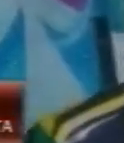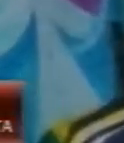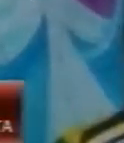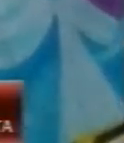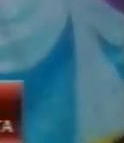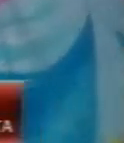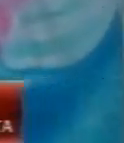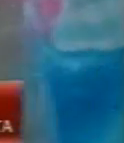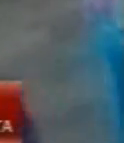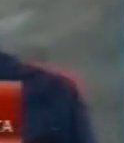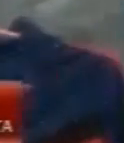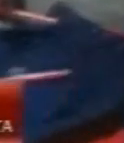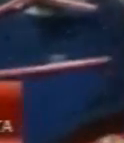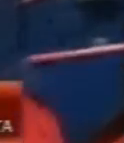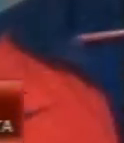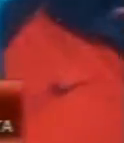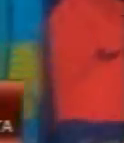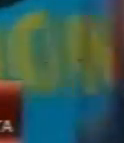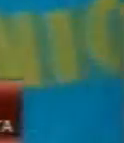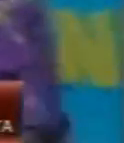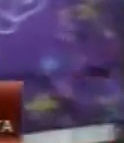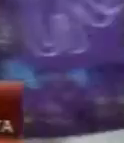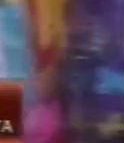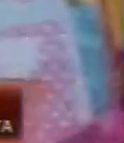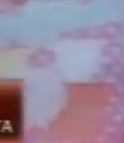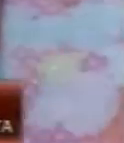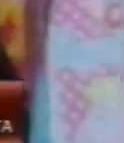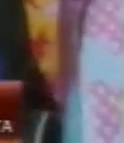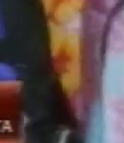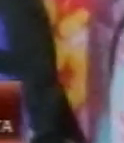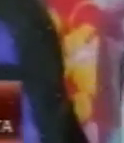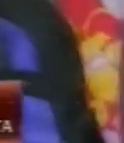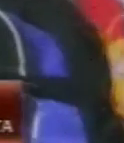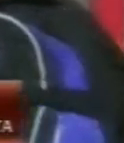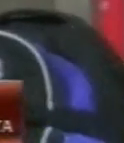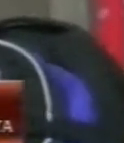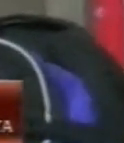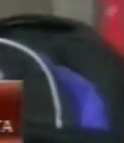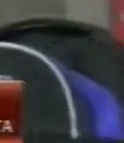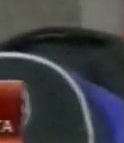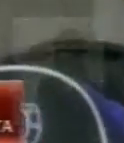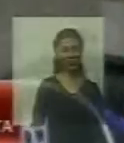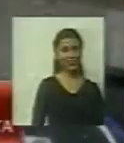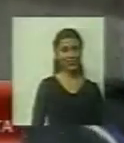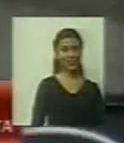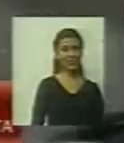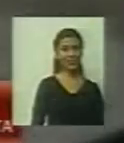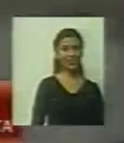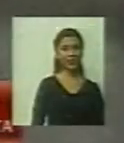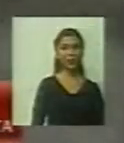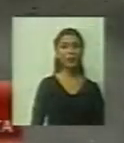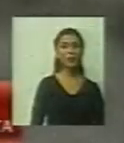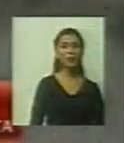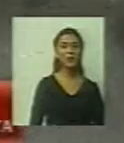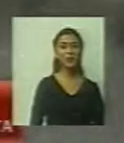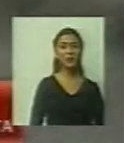las prendas todo ahí humedecidas porque tengo toda la pared ahí, y ya hace rato que yo les dije que corrijan eso, no pasa